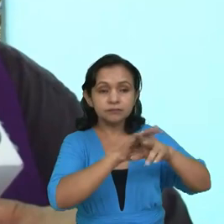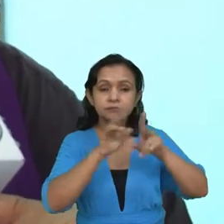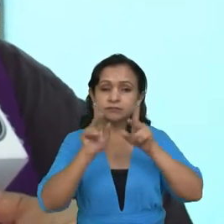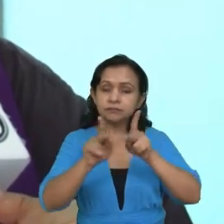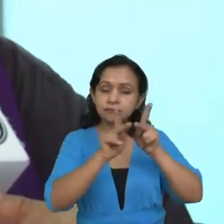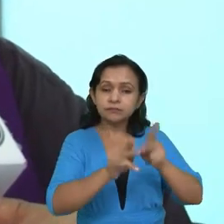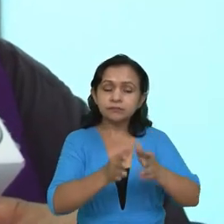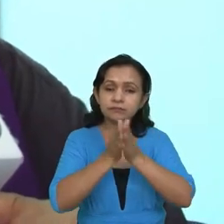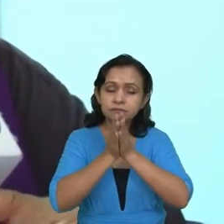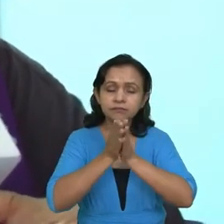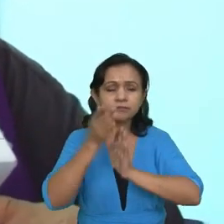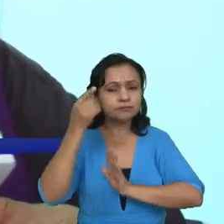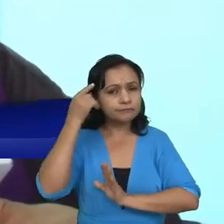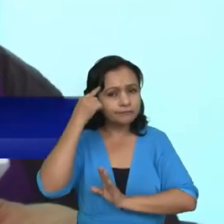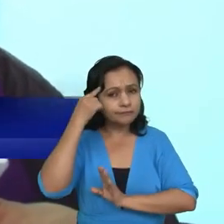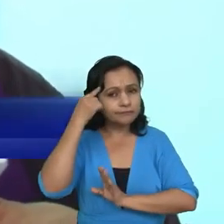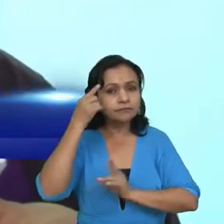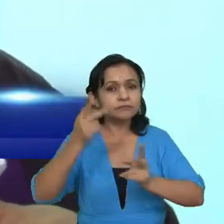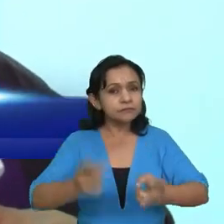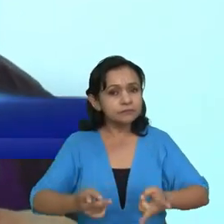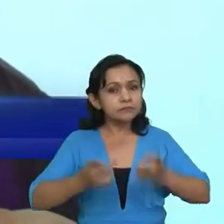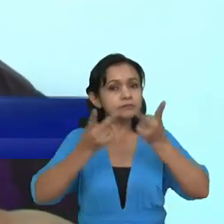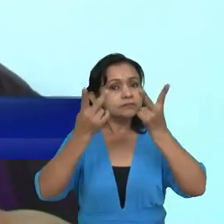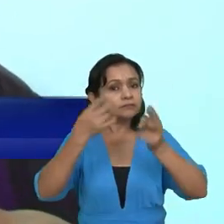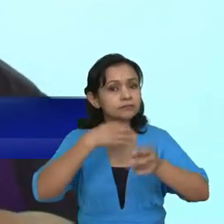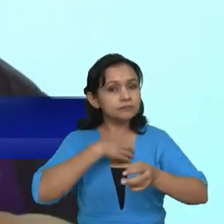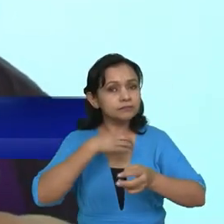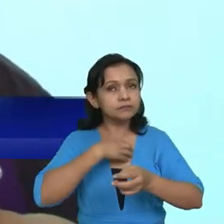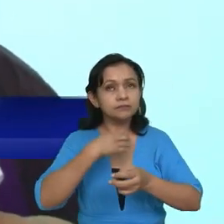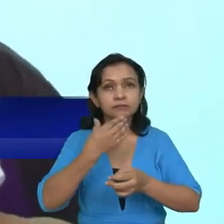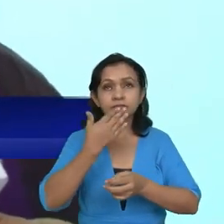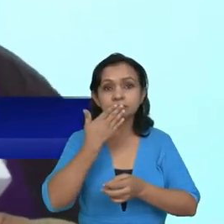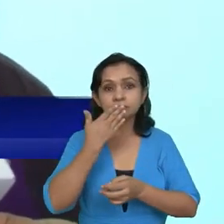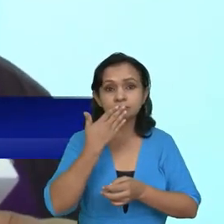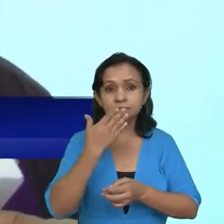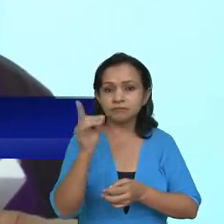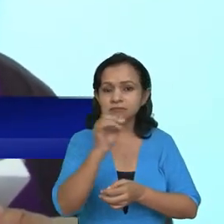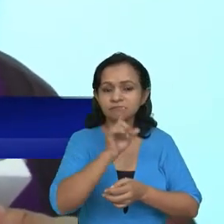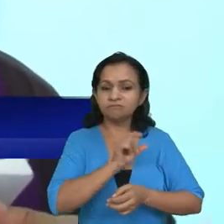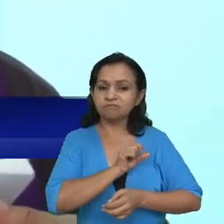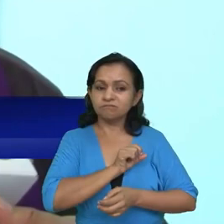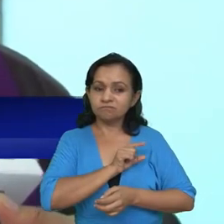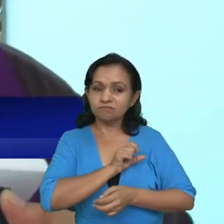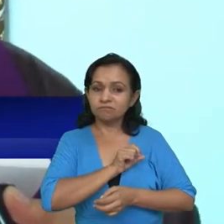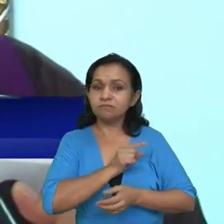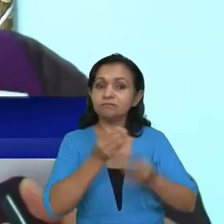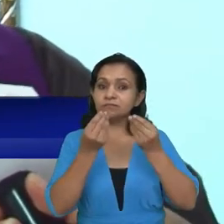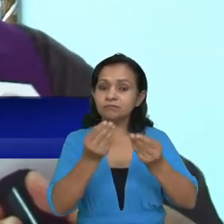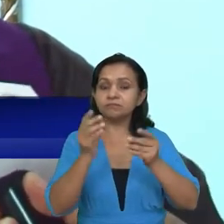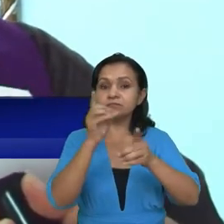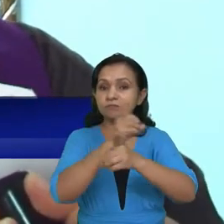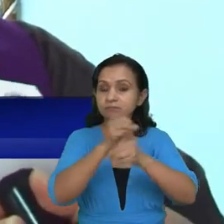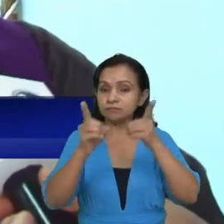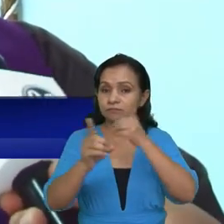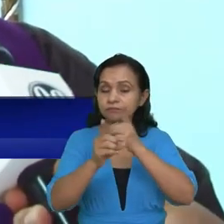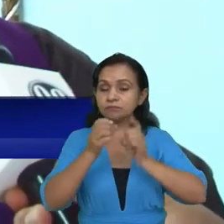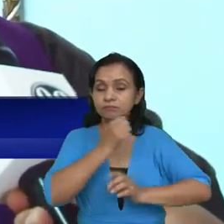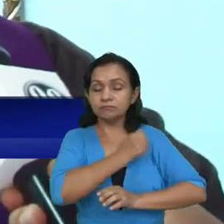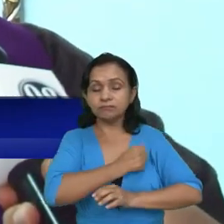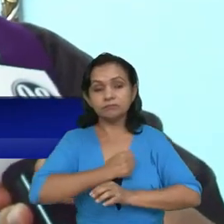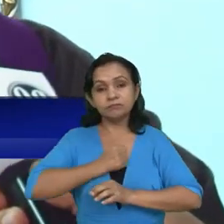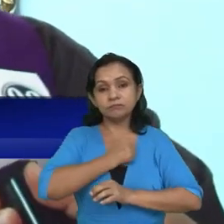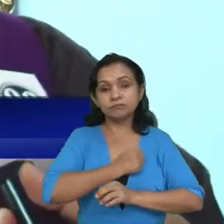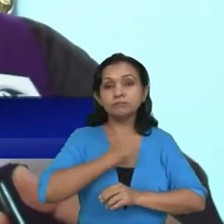conciencia de que nuestra vida a veces no es correcta vivimos en pecado y tenemos que arrepentirnos para pedirle perdón a dios